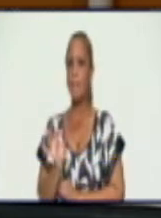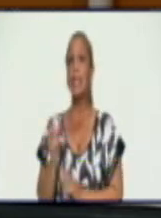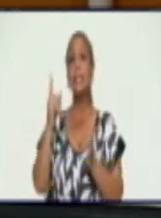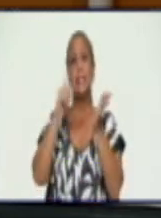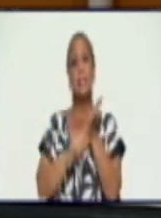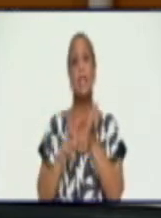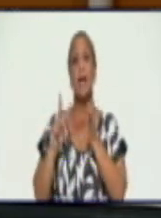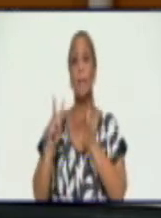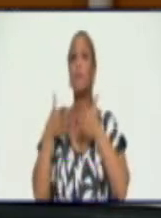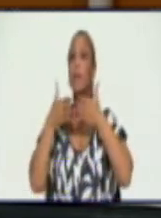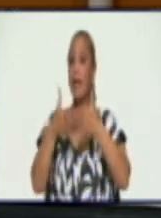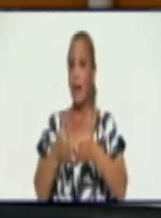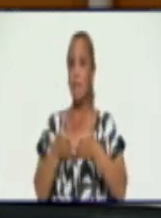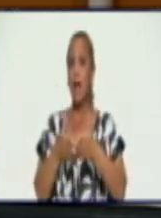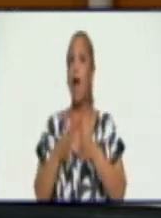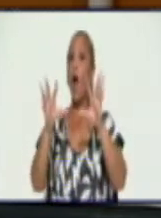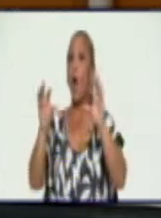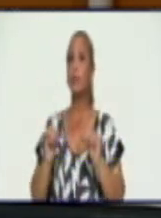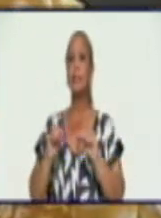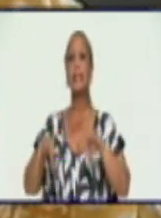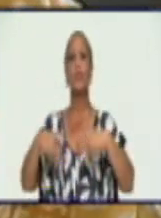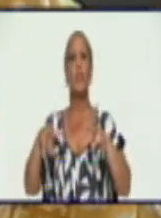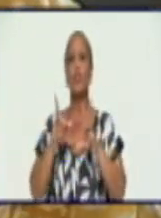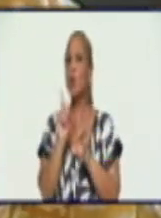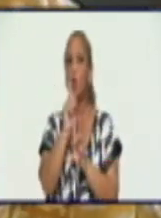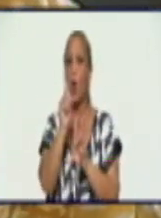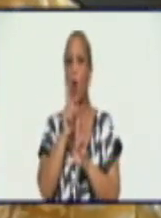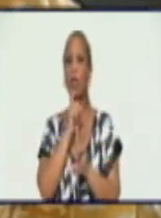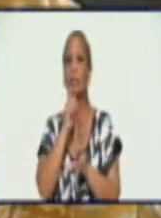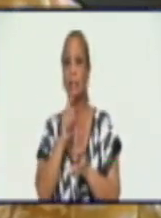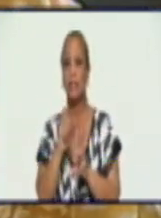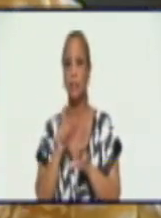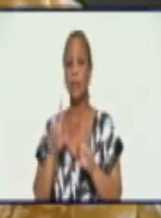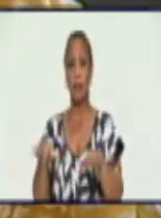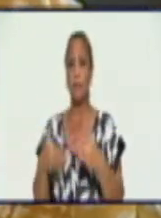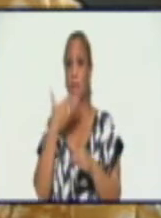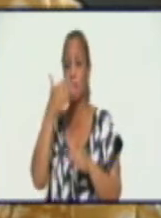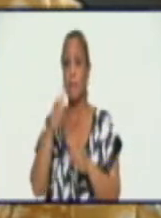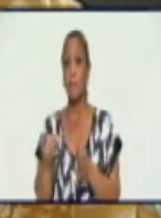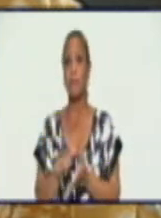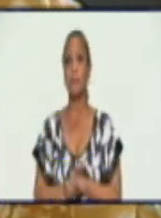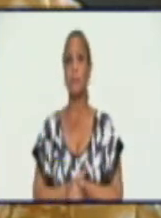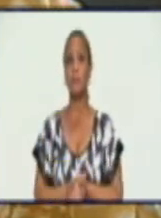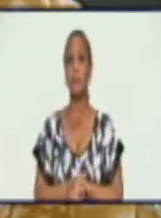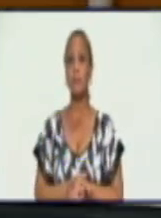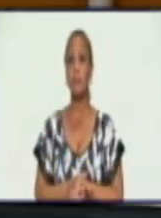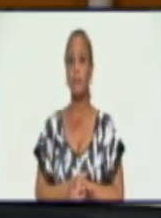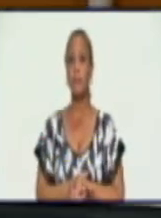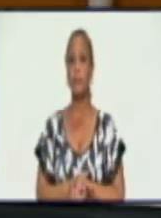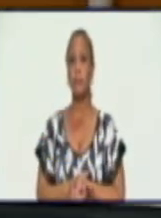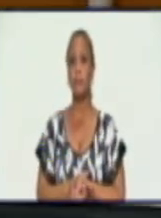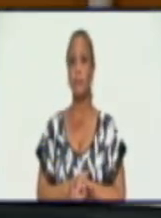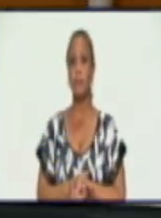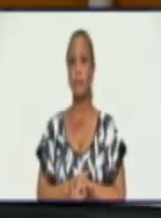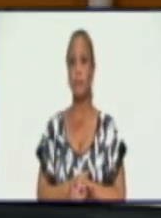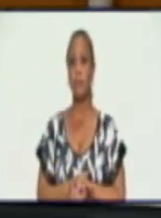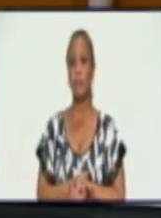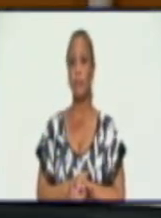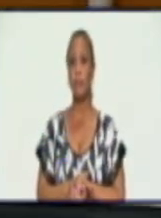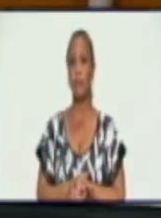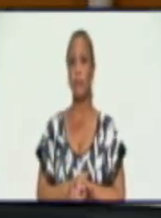contener y no va a mostrar la situación más compleja en los próximos días que se augura que se incremente casos en nuestro